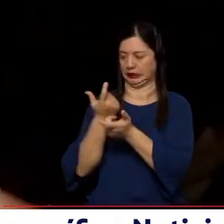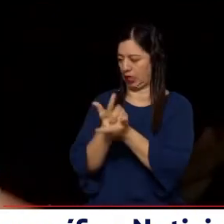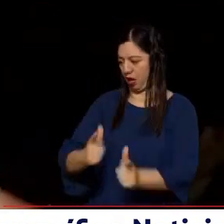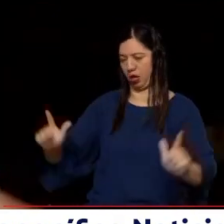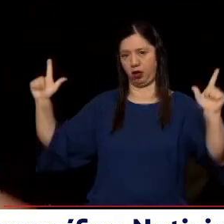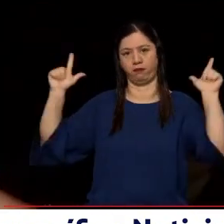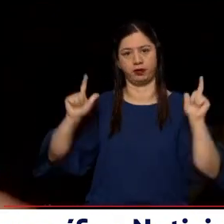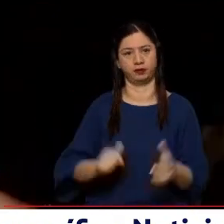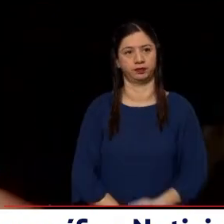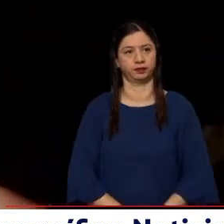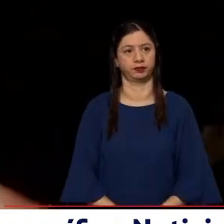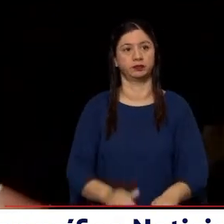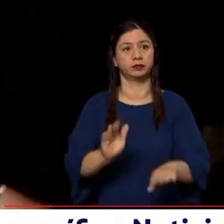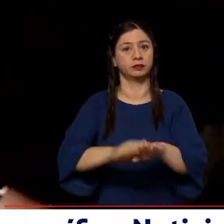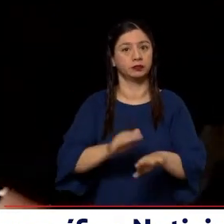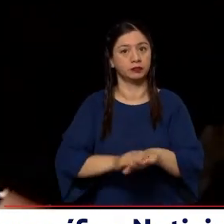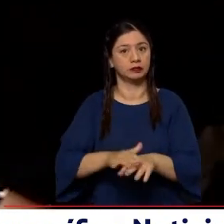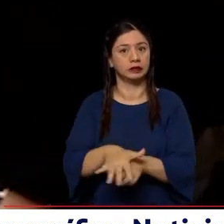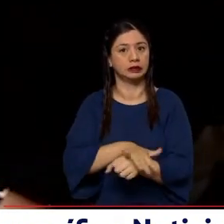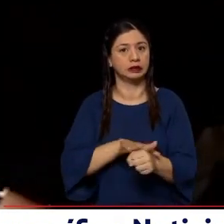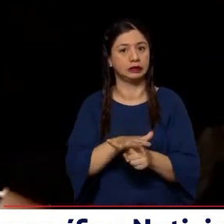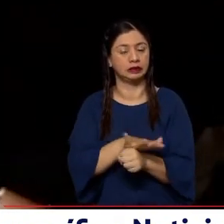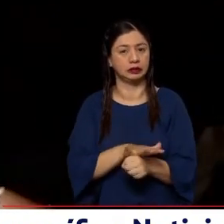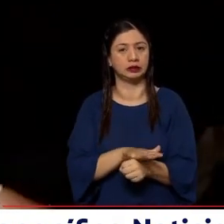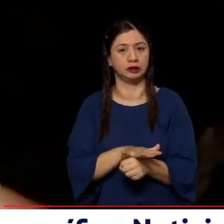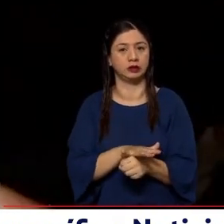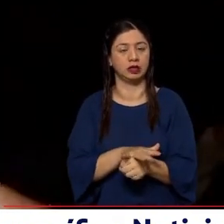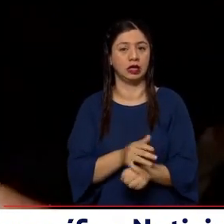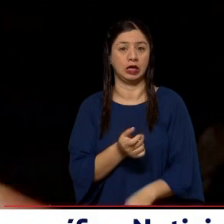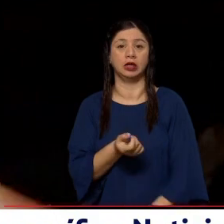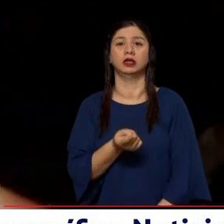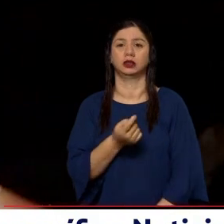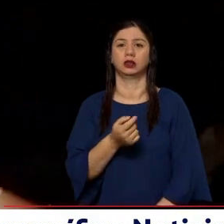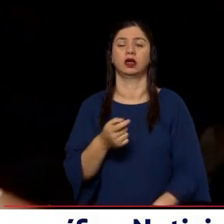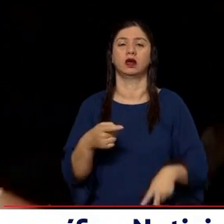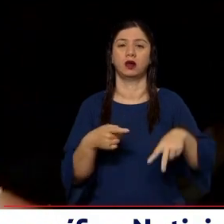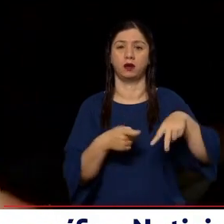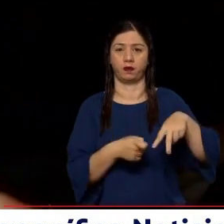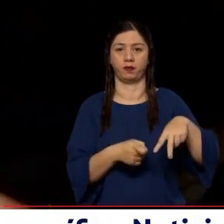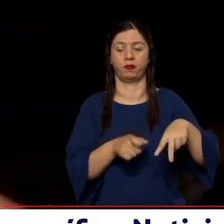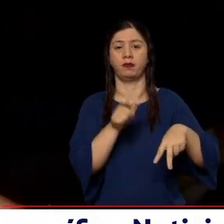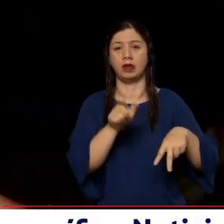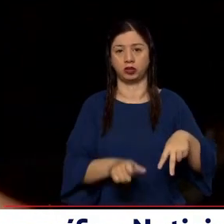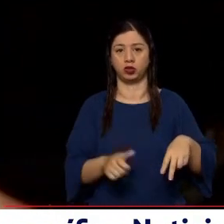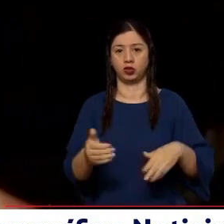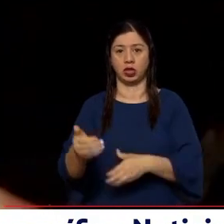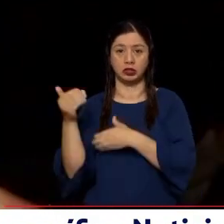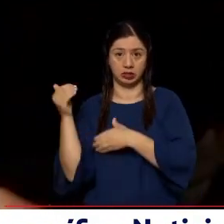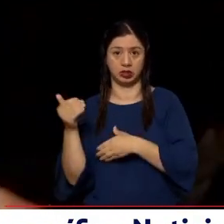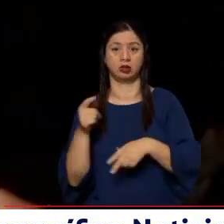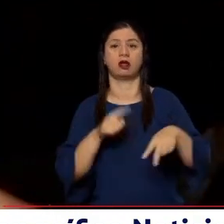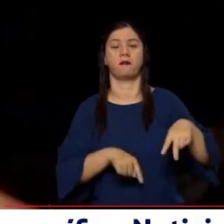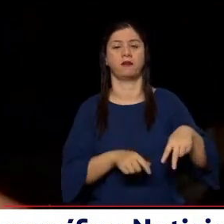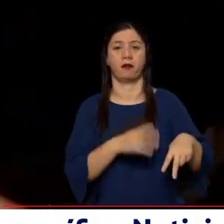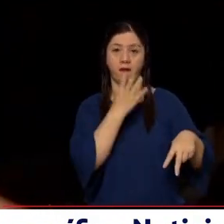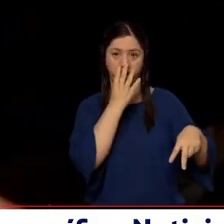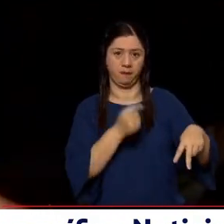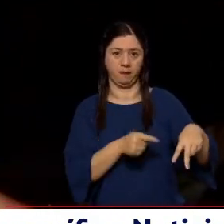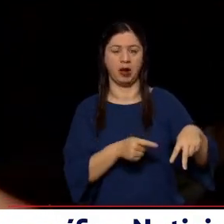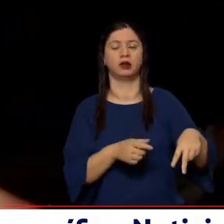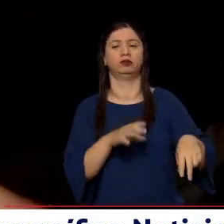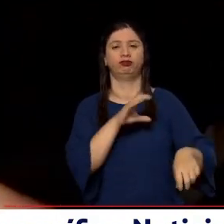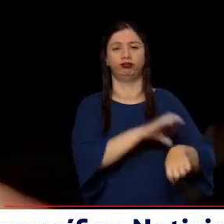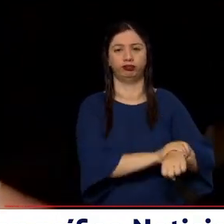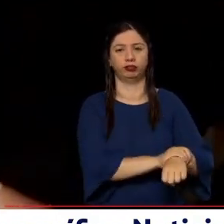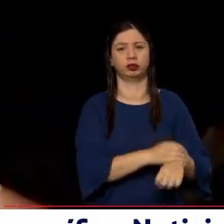cabe manifestar que en estos hechos resulta lesionado en forma leve la persona secuestrada y uno de los delincuentes capturados. En este momento